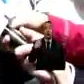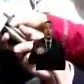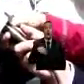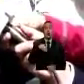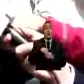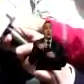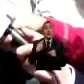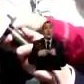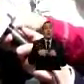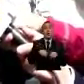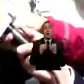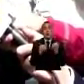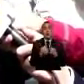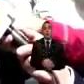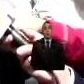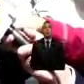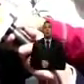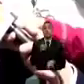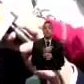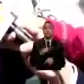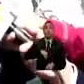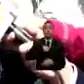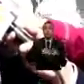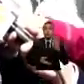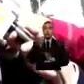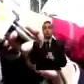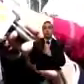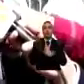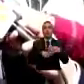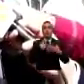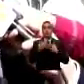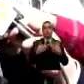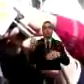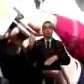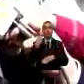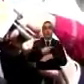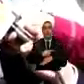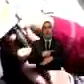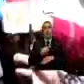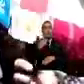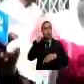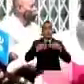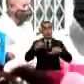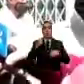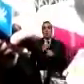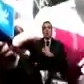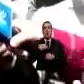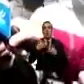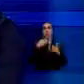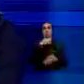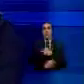Quito hecho pedazo. Y por eso vamos a seguir actuando todo el día en actuaciones judiciales.